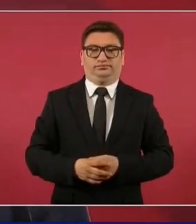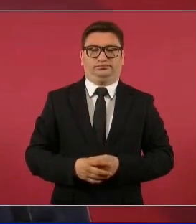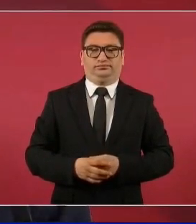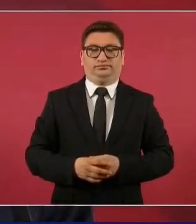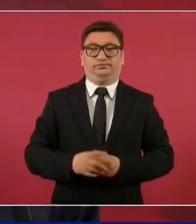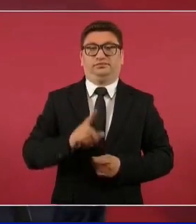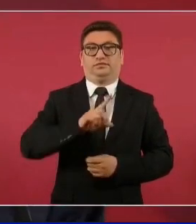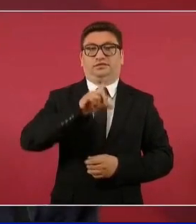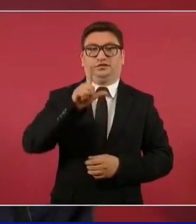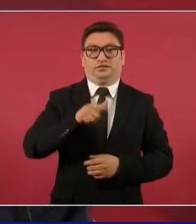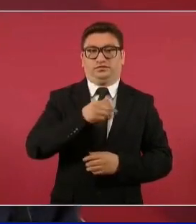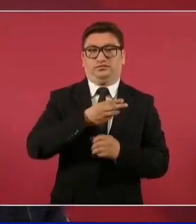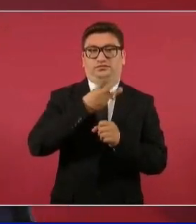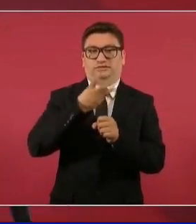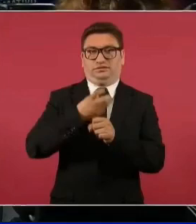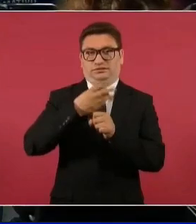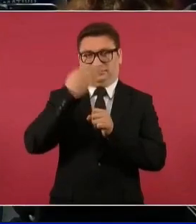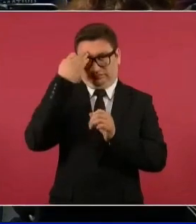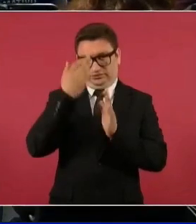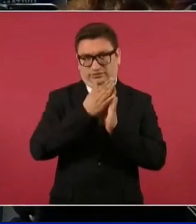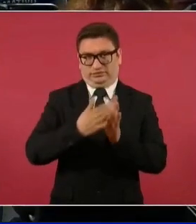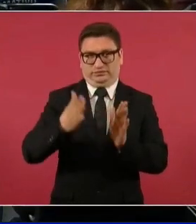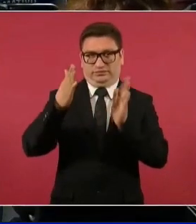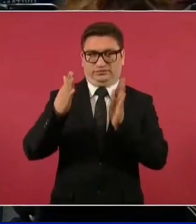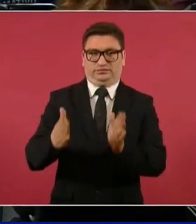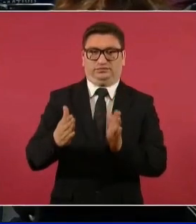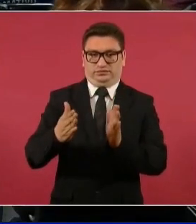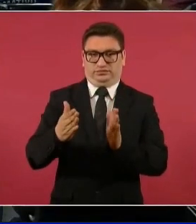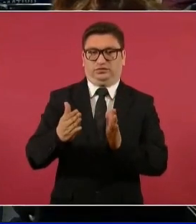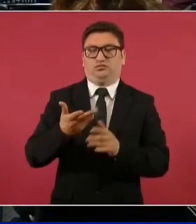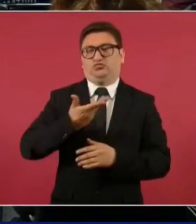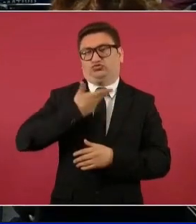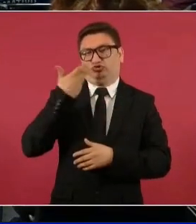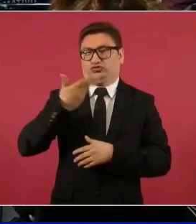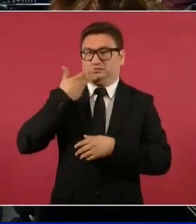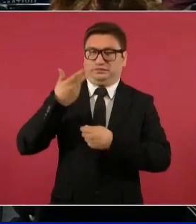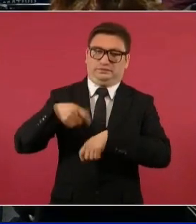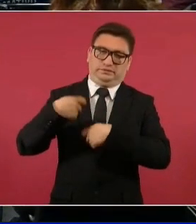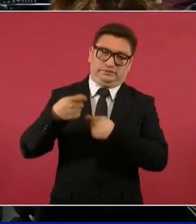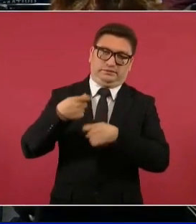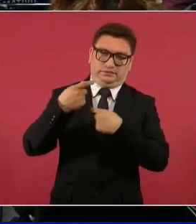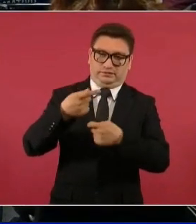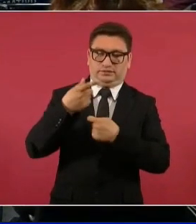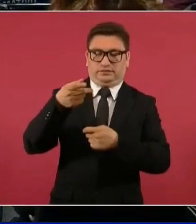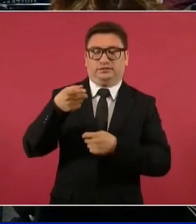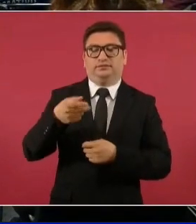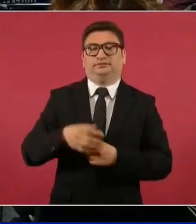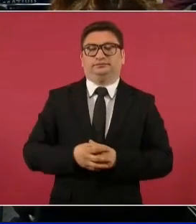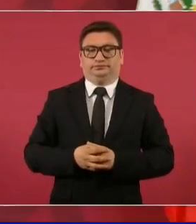Y luego viene el tercer periodo, que es el neoliberalismo,